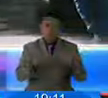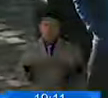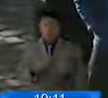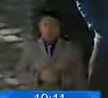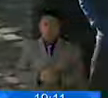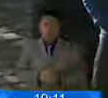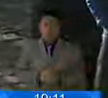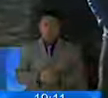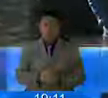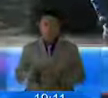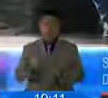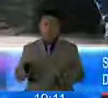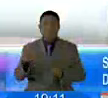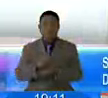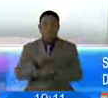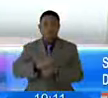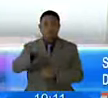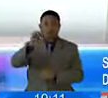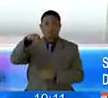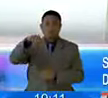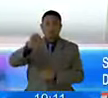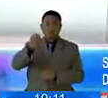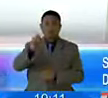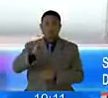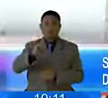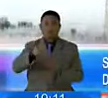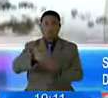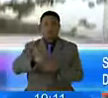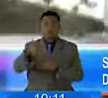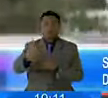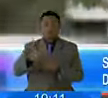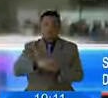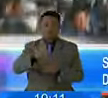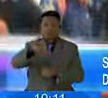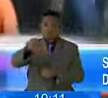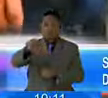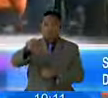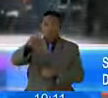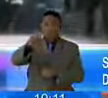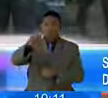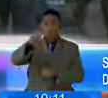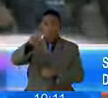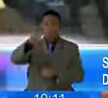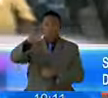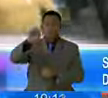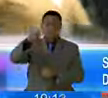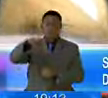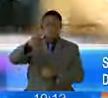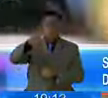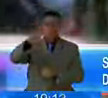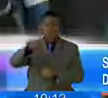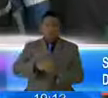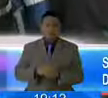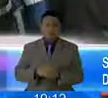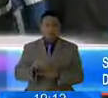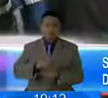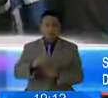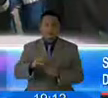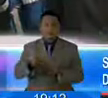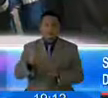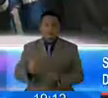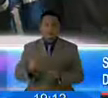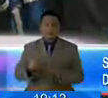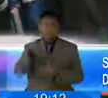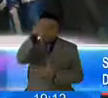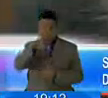Desde temprano, trabajadores de Maceo se concentraron en las afueras de la Arconel, en el norte de Quito, para esperar la resolución de la reunión entre